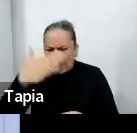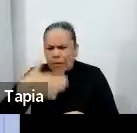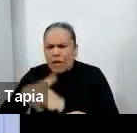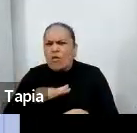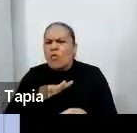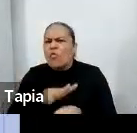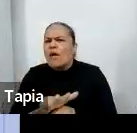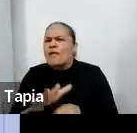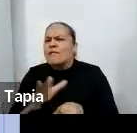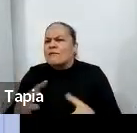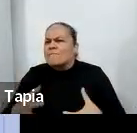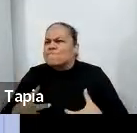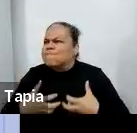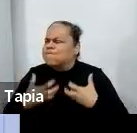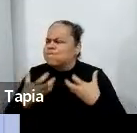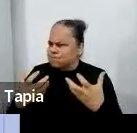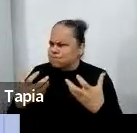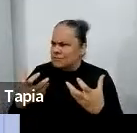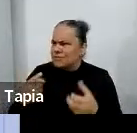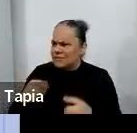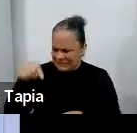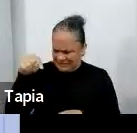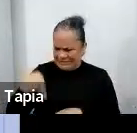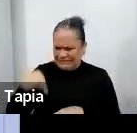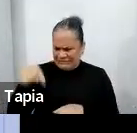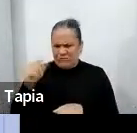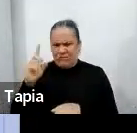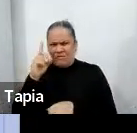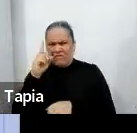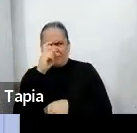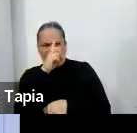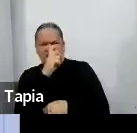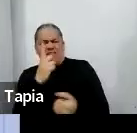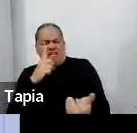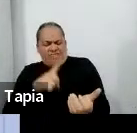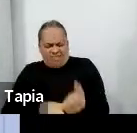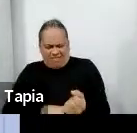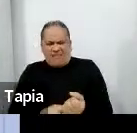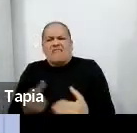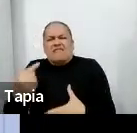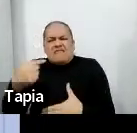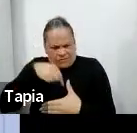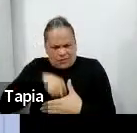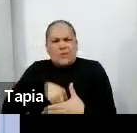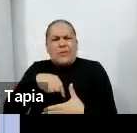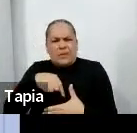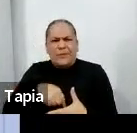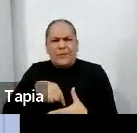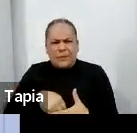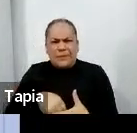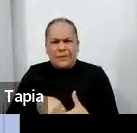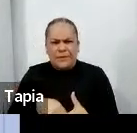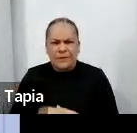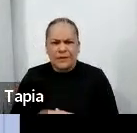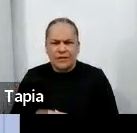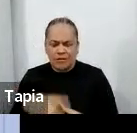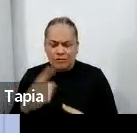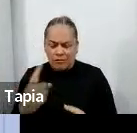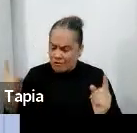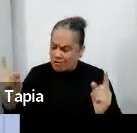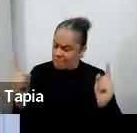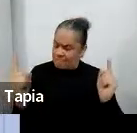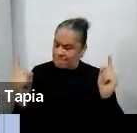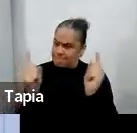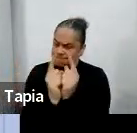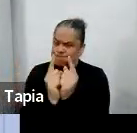Eso es lo más difícil. Y entonces, a veces es lo que nos ocurre cuando tenemos este encuentro, ¿sí?